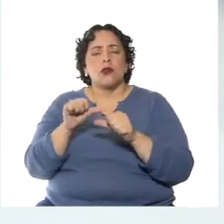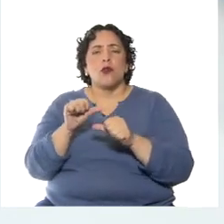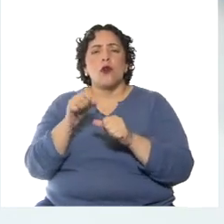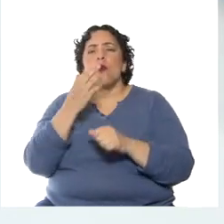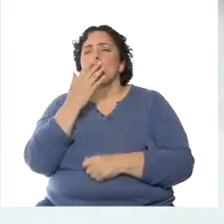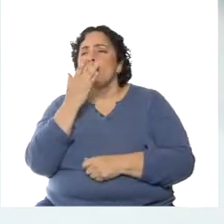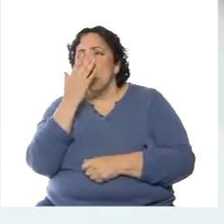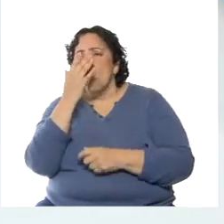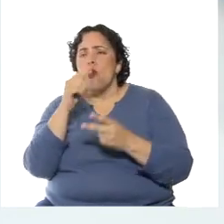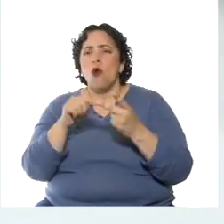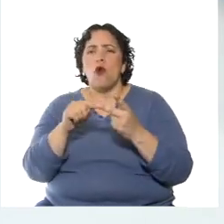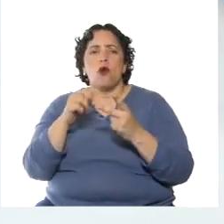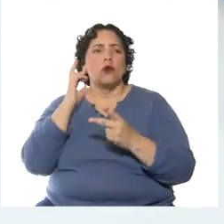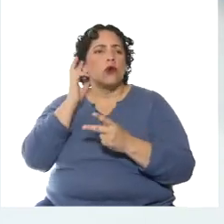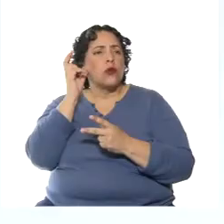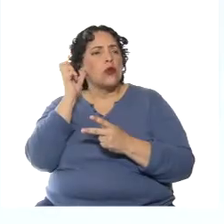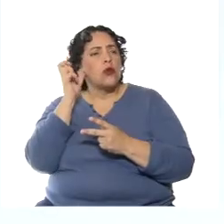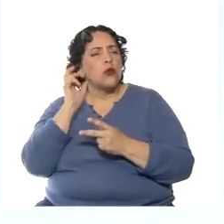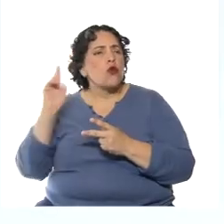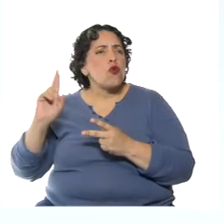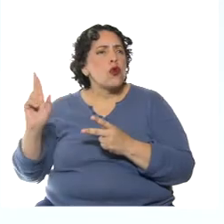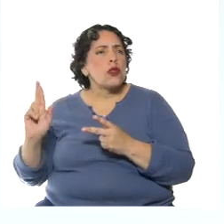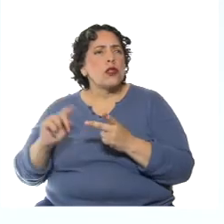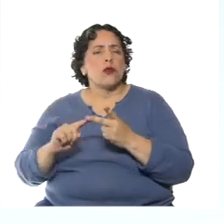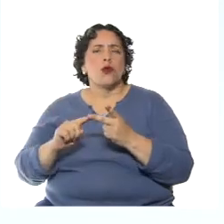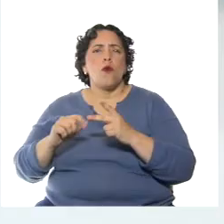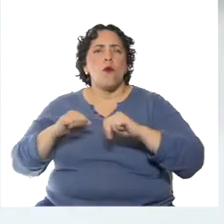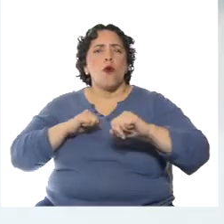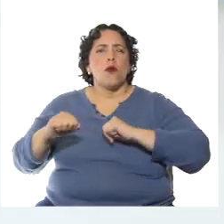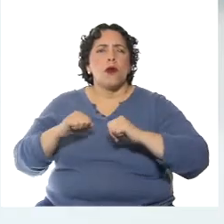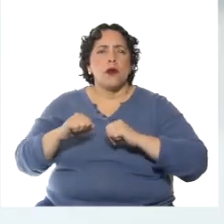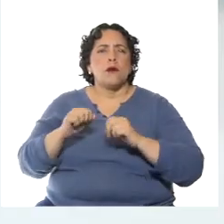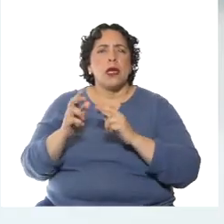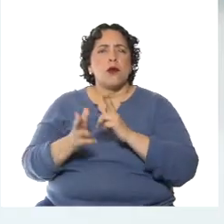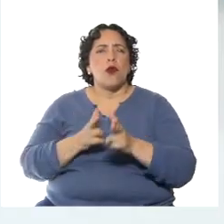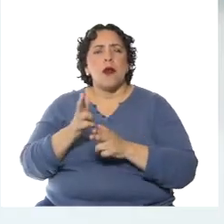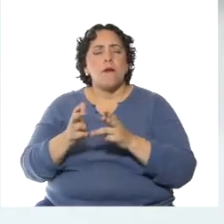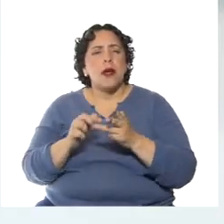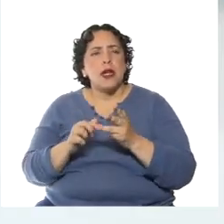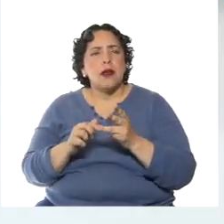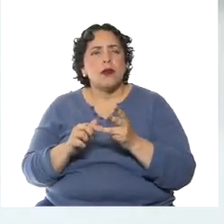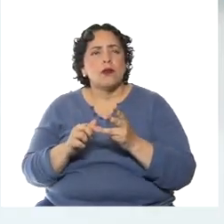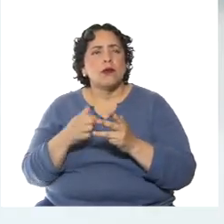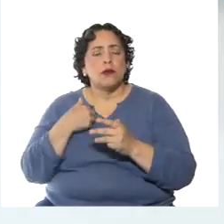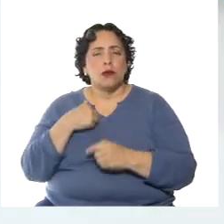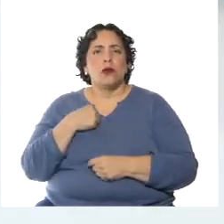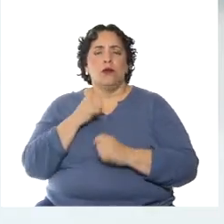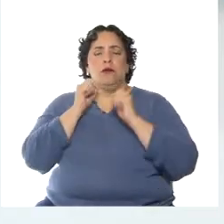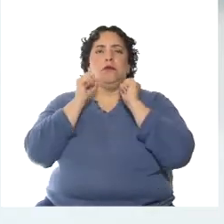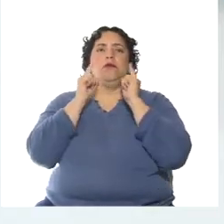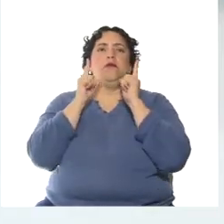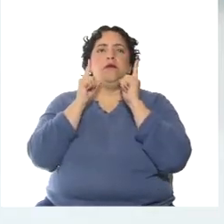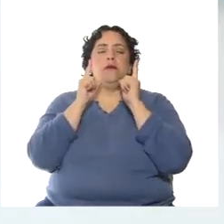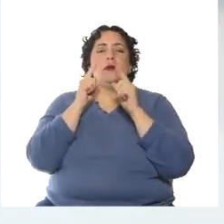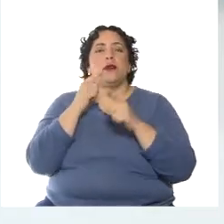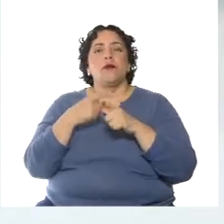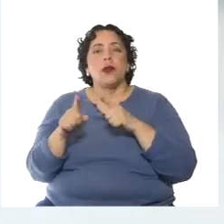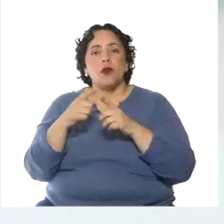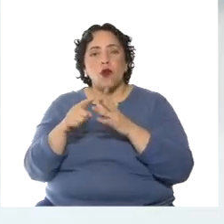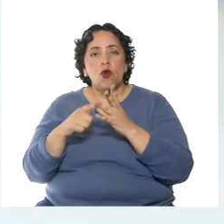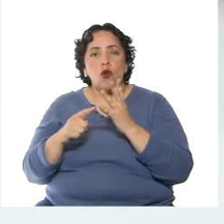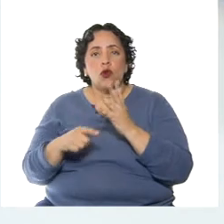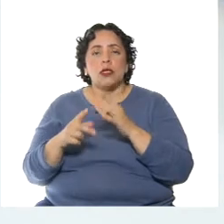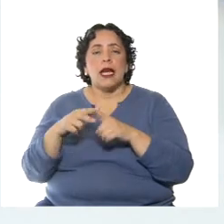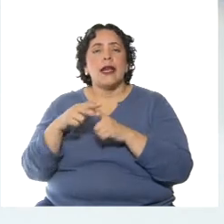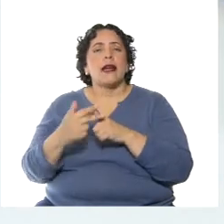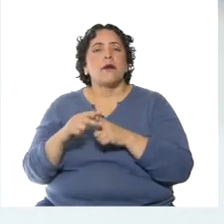este olor, hay este sonido particular, porque hay este movimiento en el tren, y uno a veces se queda abismado, pero son esos elementos